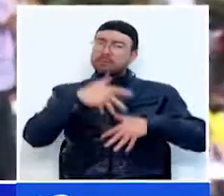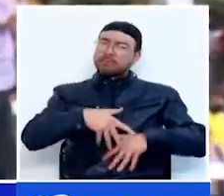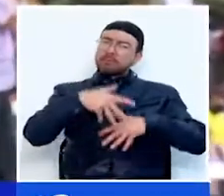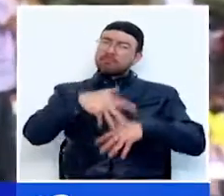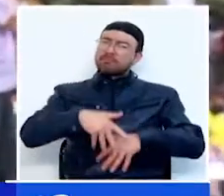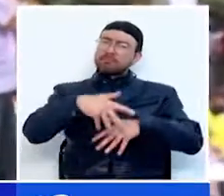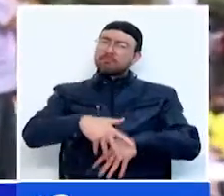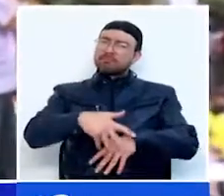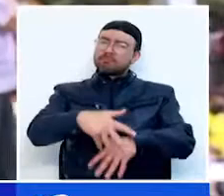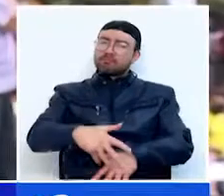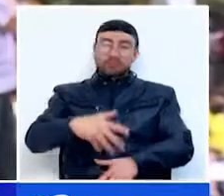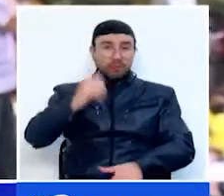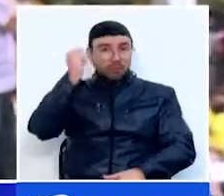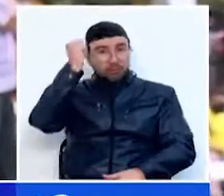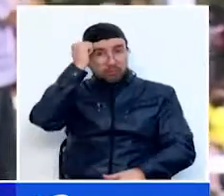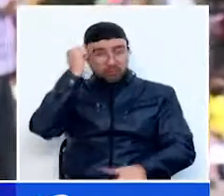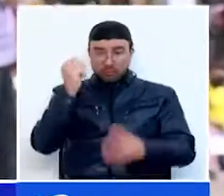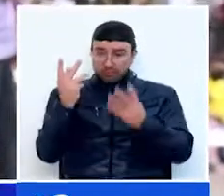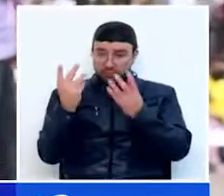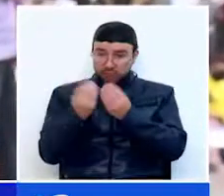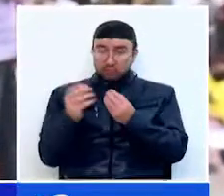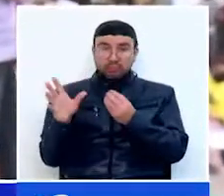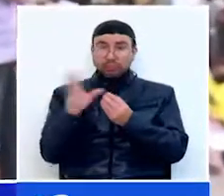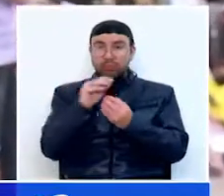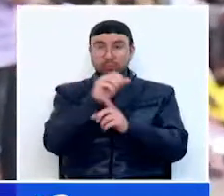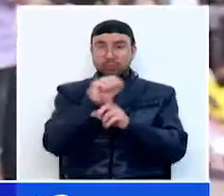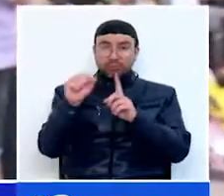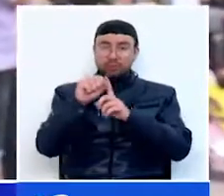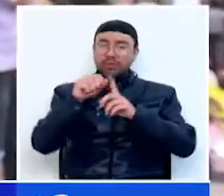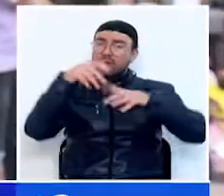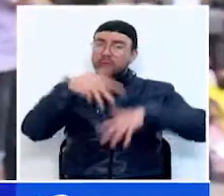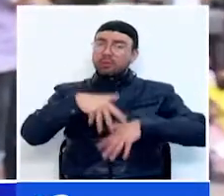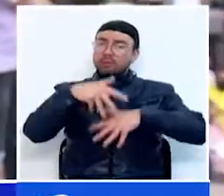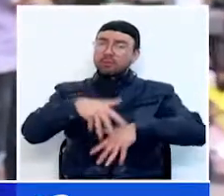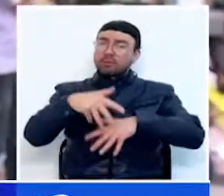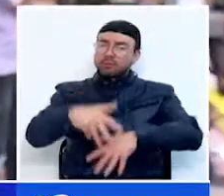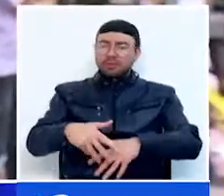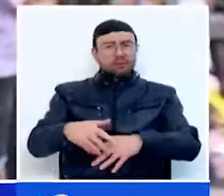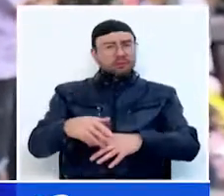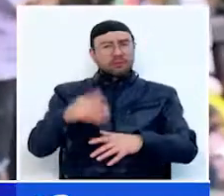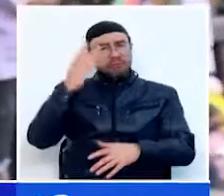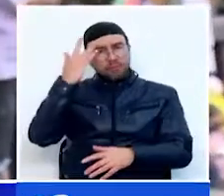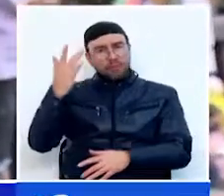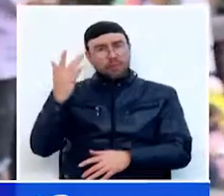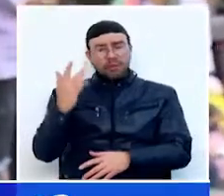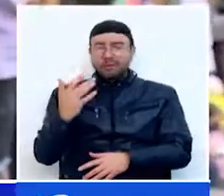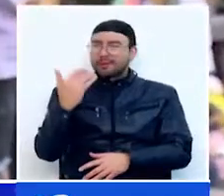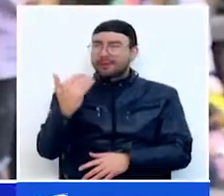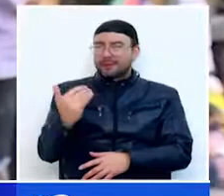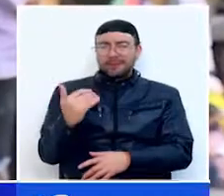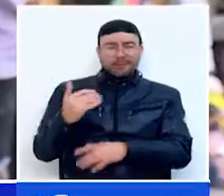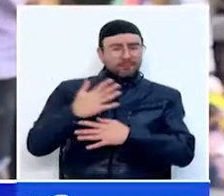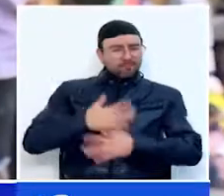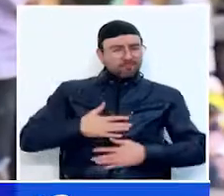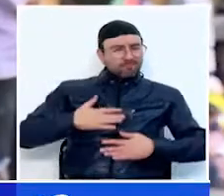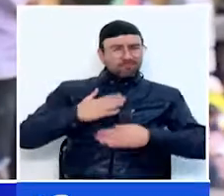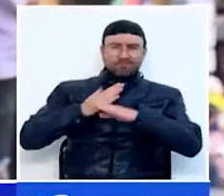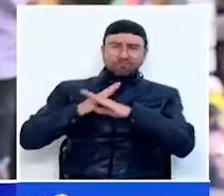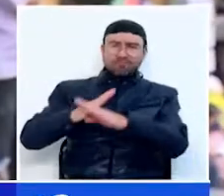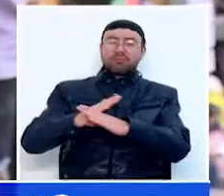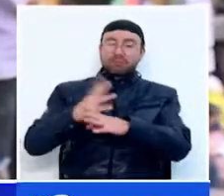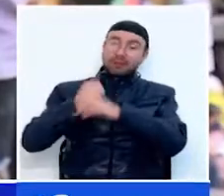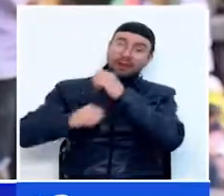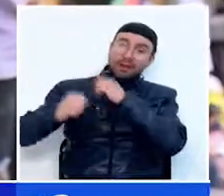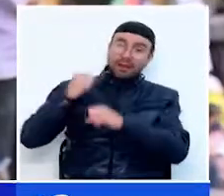docentes como toda la comunidad social, obedece a la inconformidad que durante años hemos